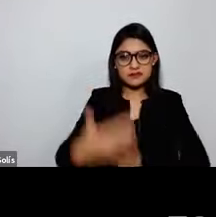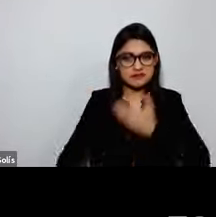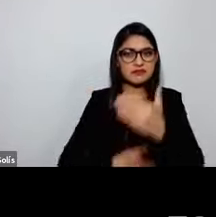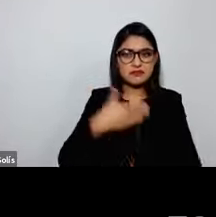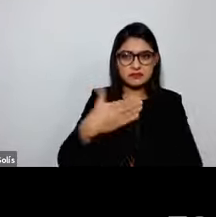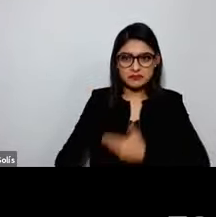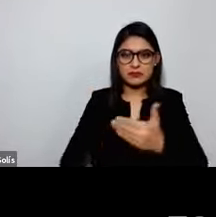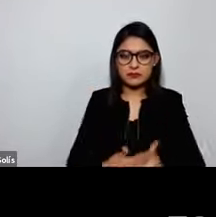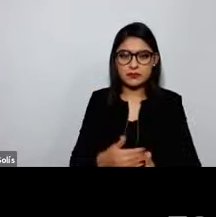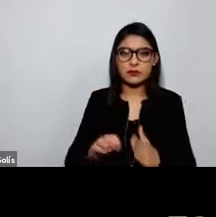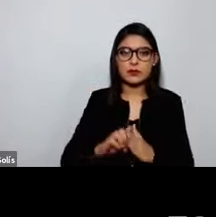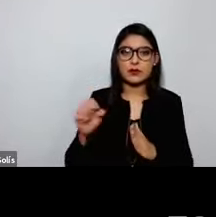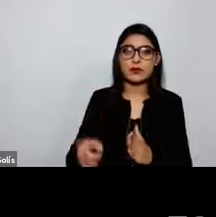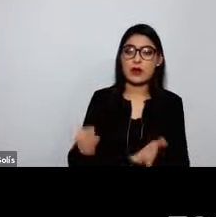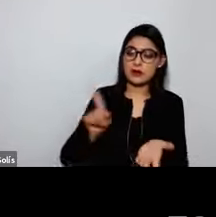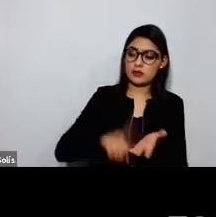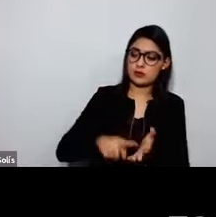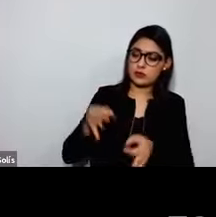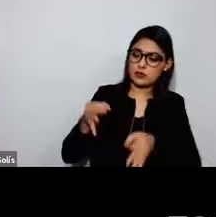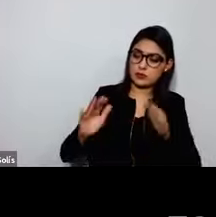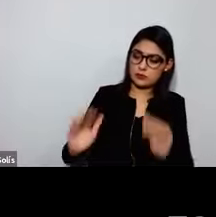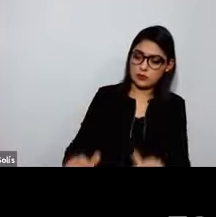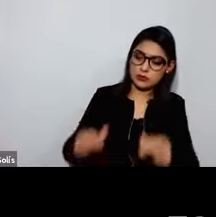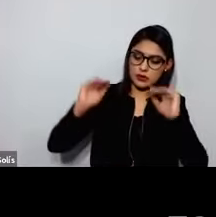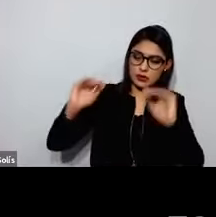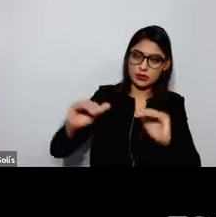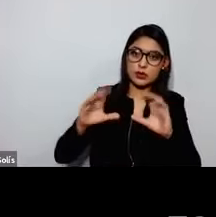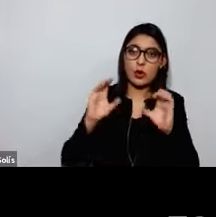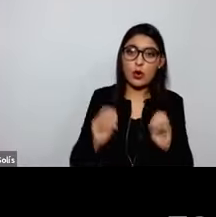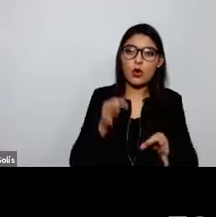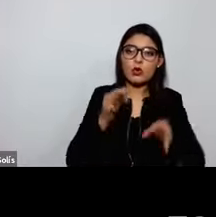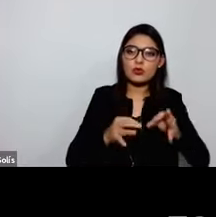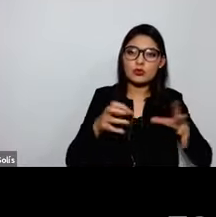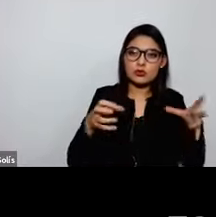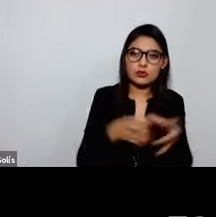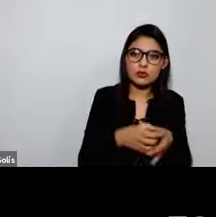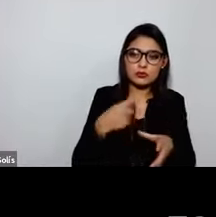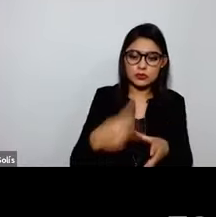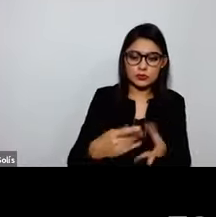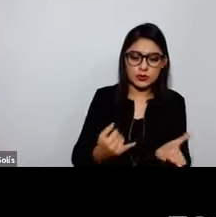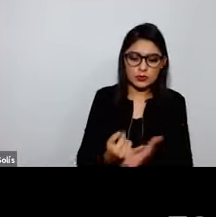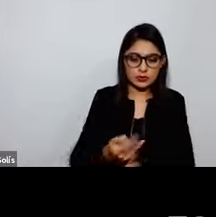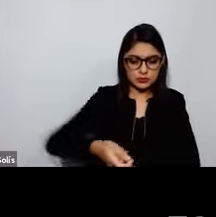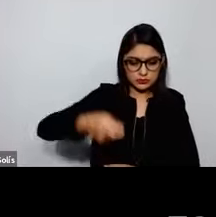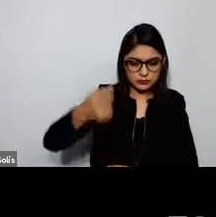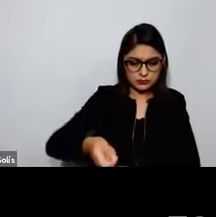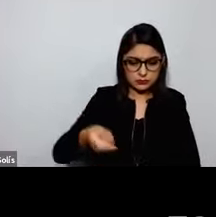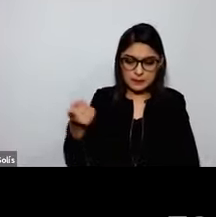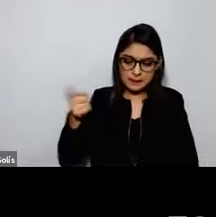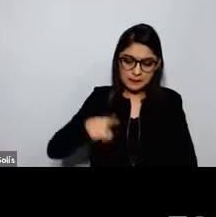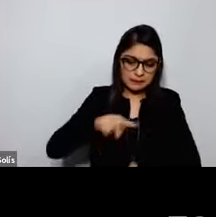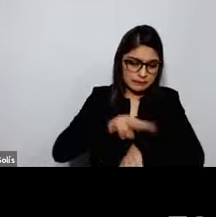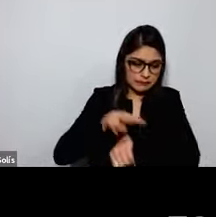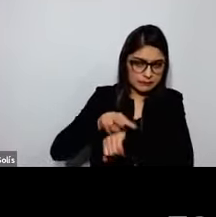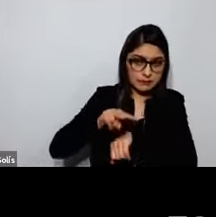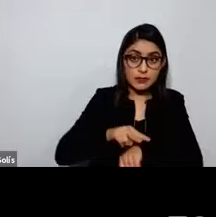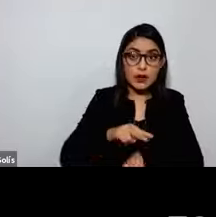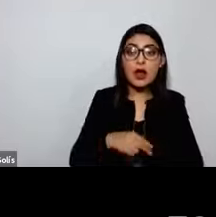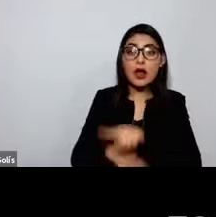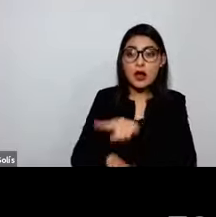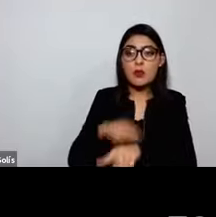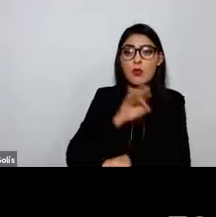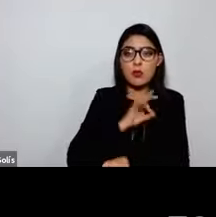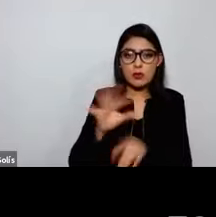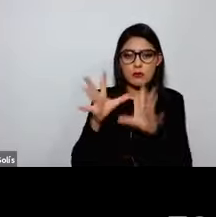todo las de los altos tribunales, las de los órganos terminales, mucho pueden hablar de las sociedades en las que se dictan. Es